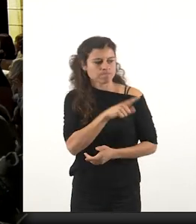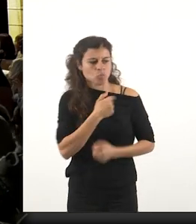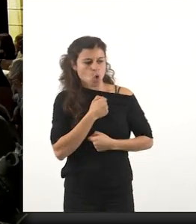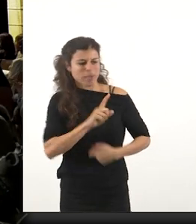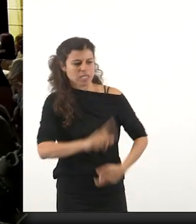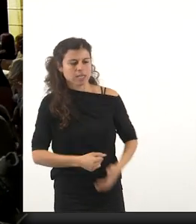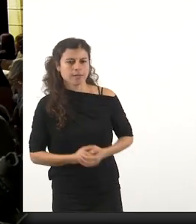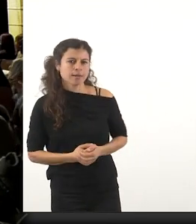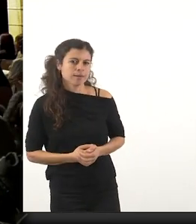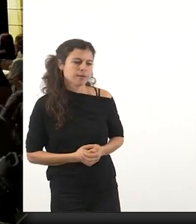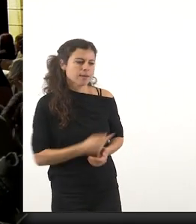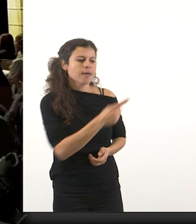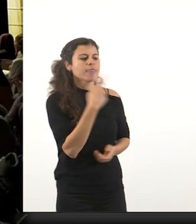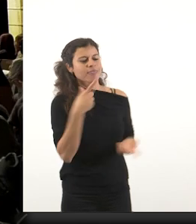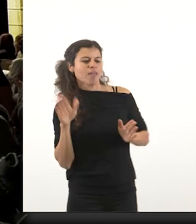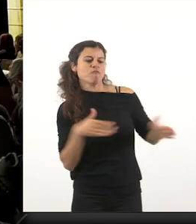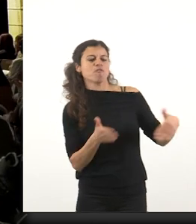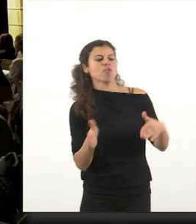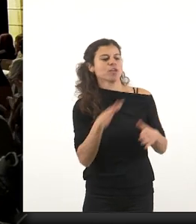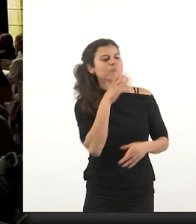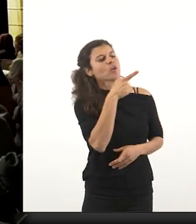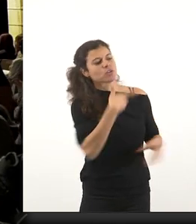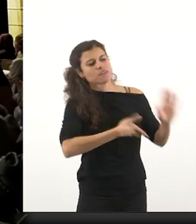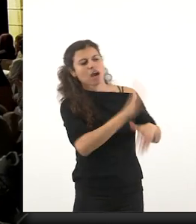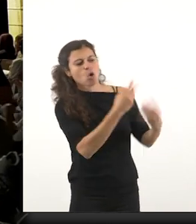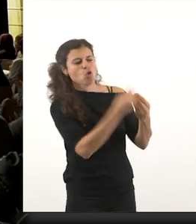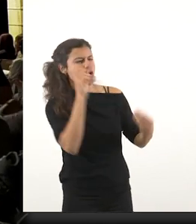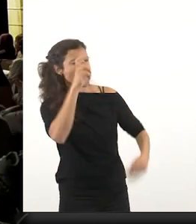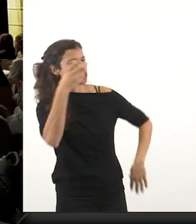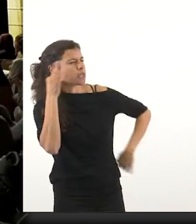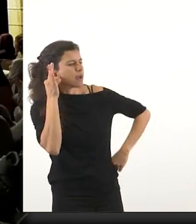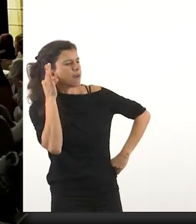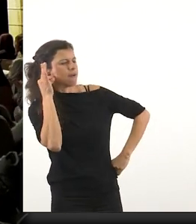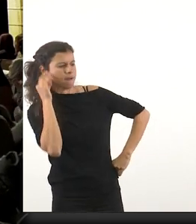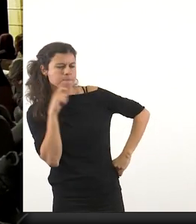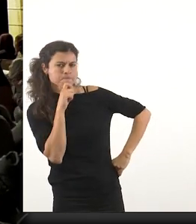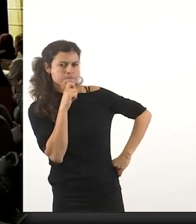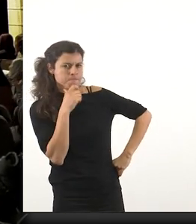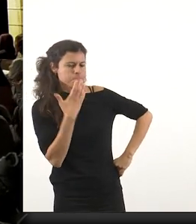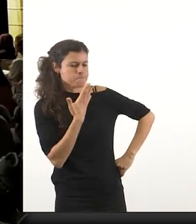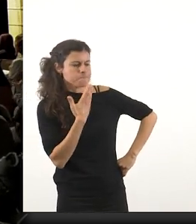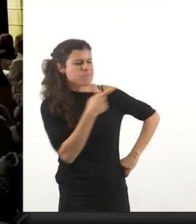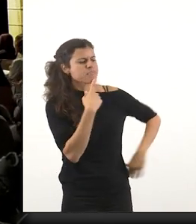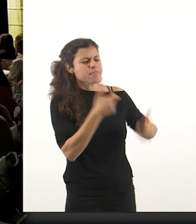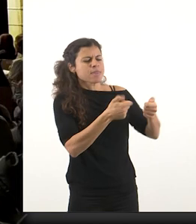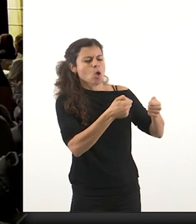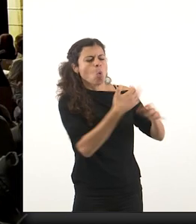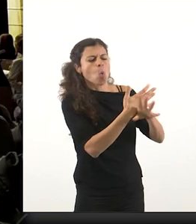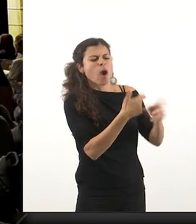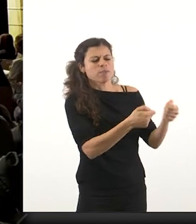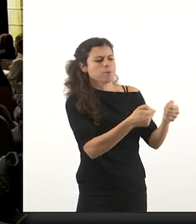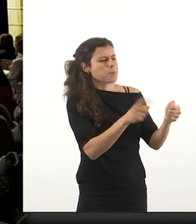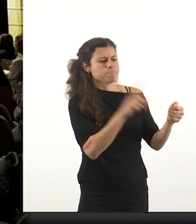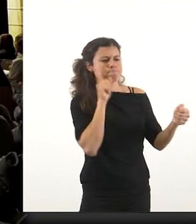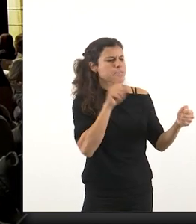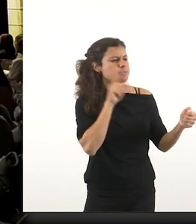A mí este me dice lo de fluir, para fluir con otra. A mí este me dice lo de videojuego porque es mentira. Mira, el de que llegó tarde a recogerme a la